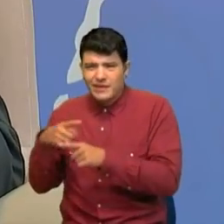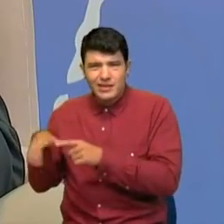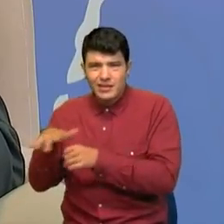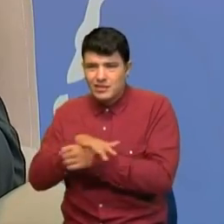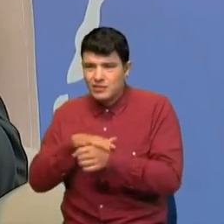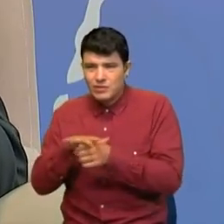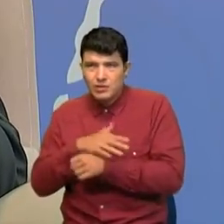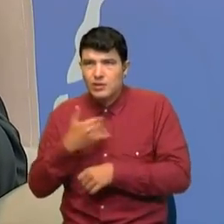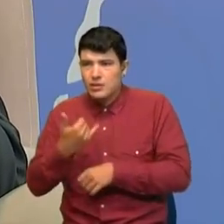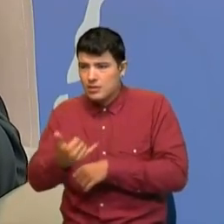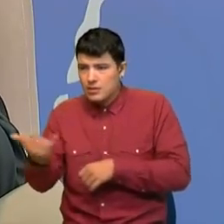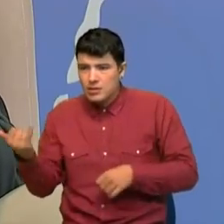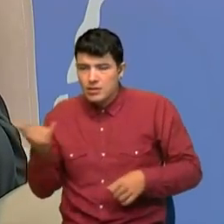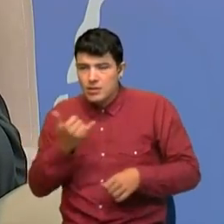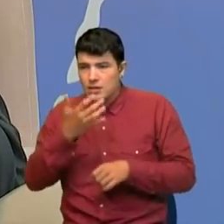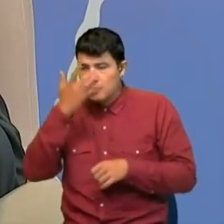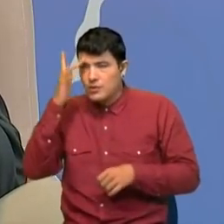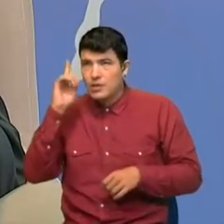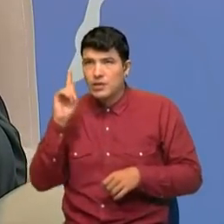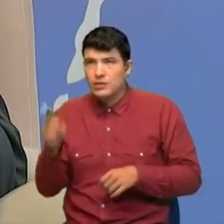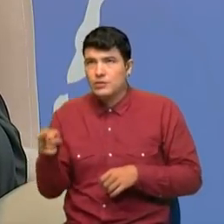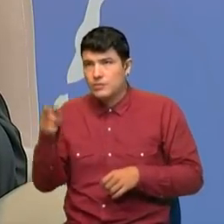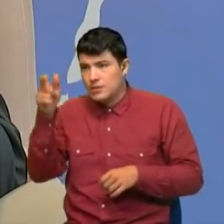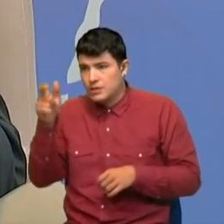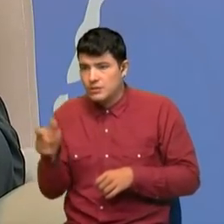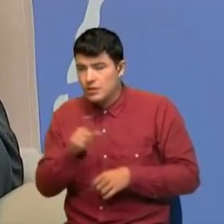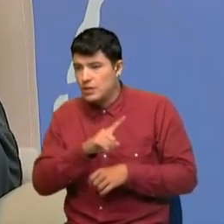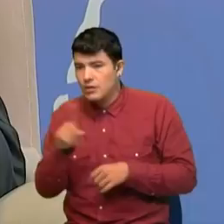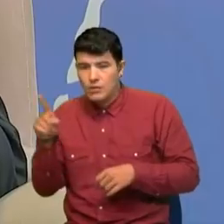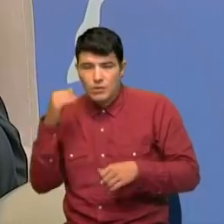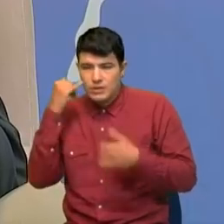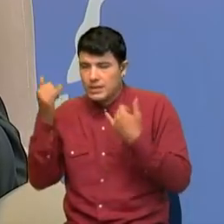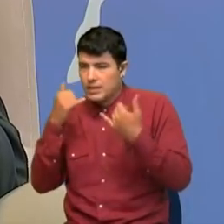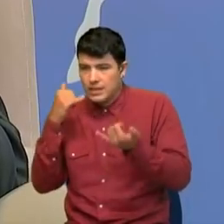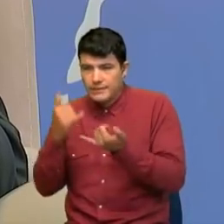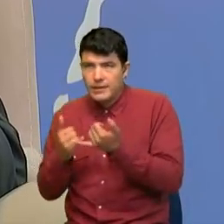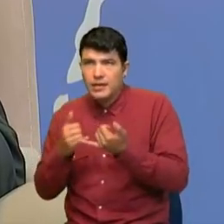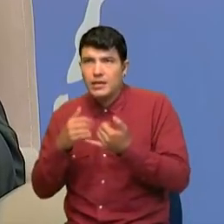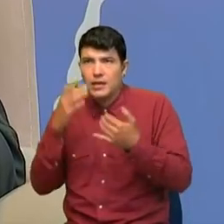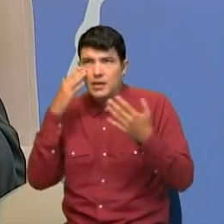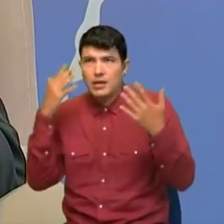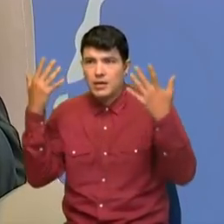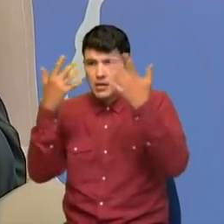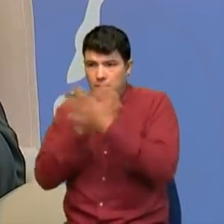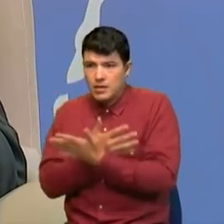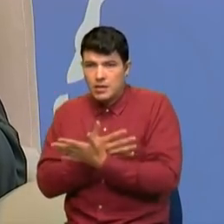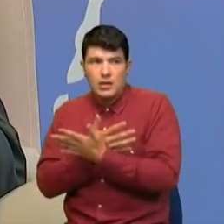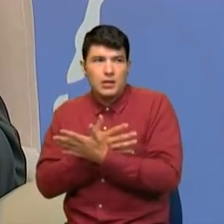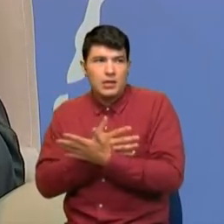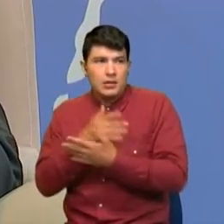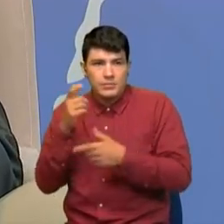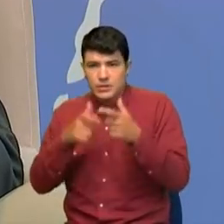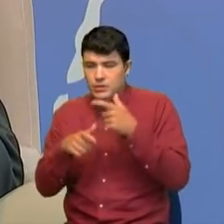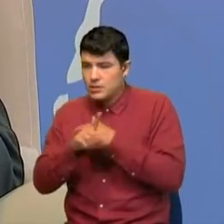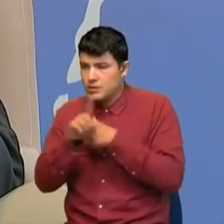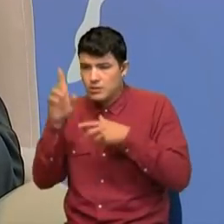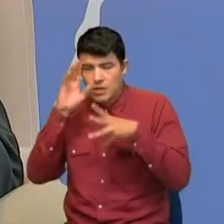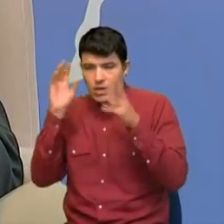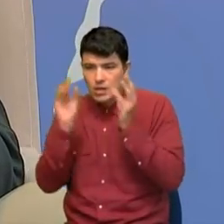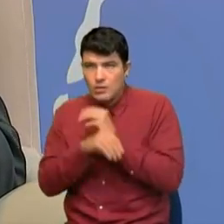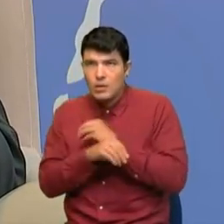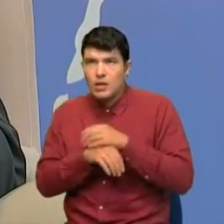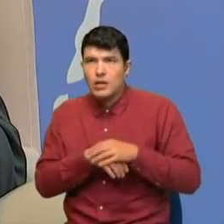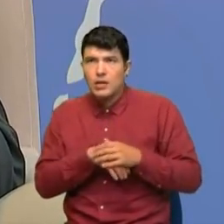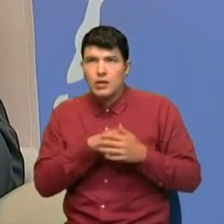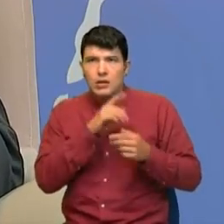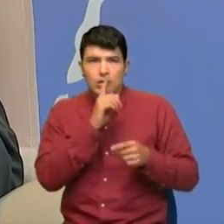veces en la cotidianidad, porque las partes no están totalmente identificadas, hay una confusión entre las partes, porque hay un objeto